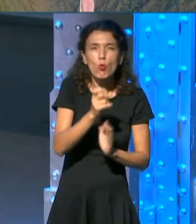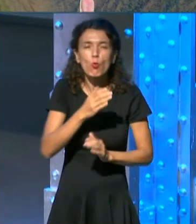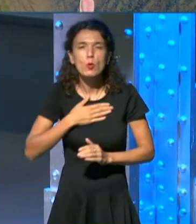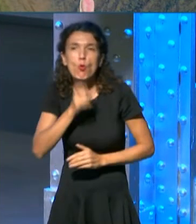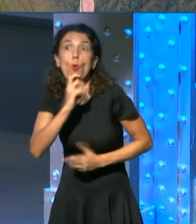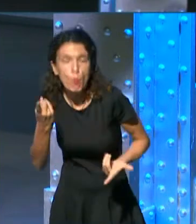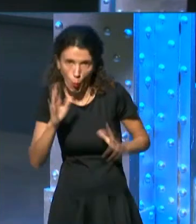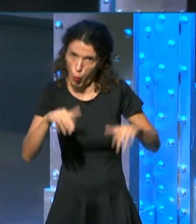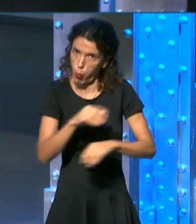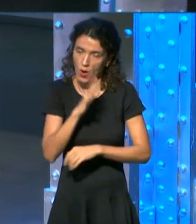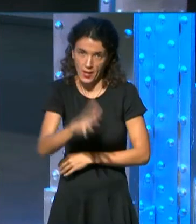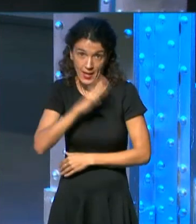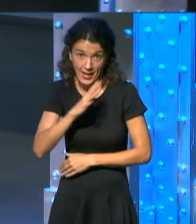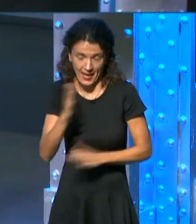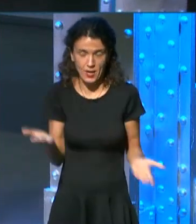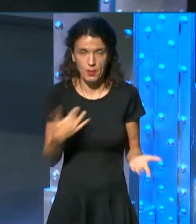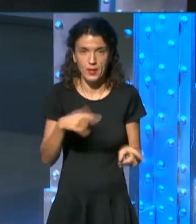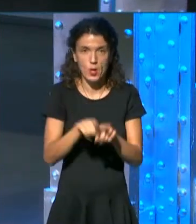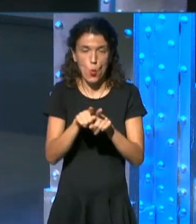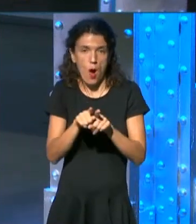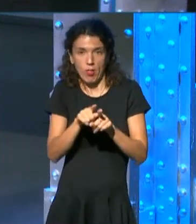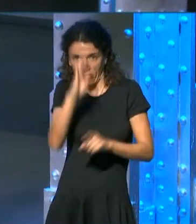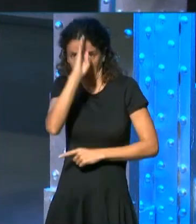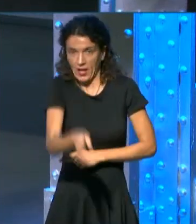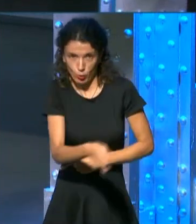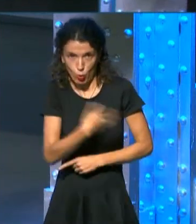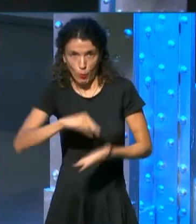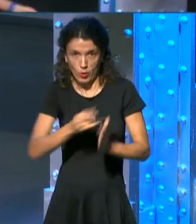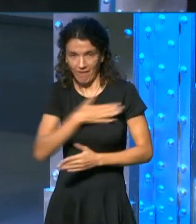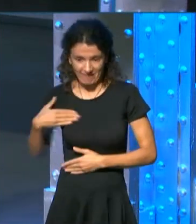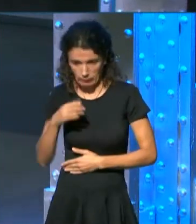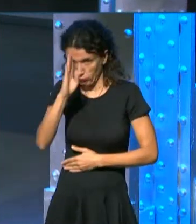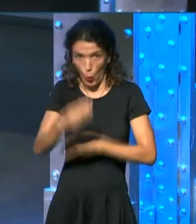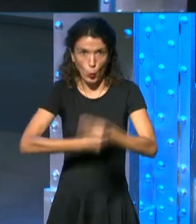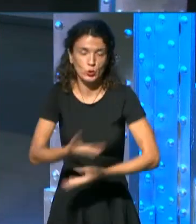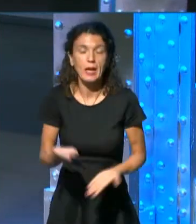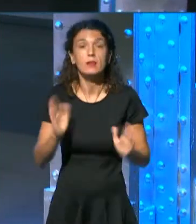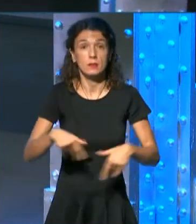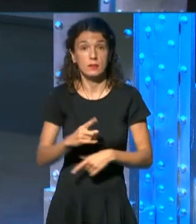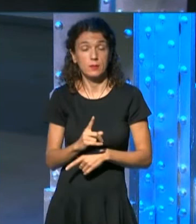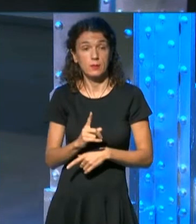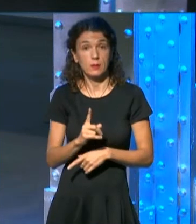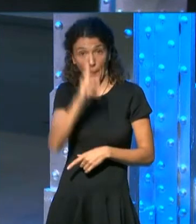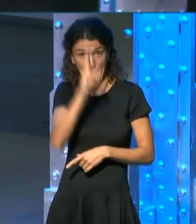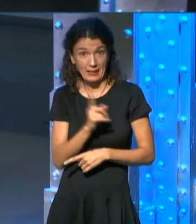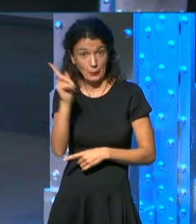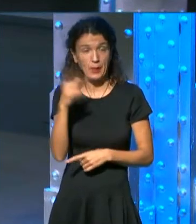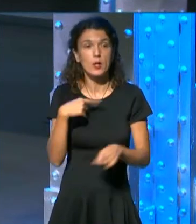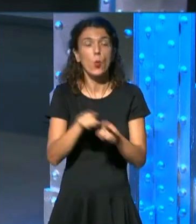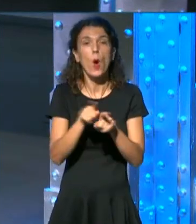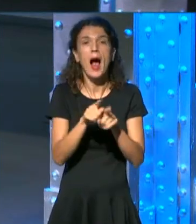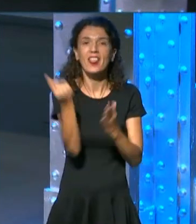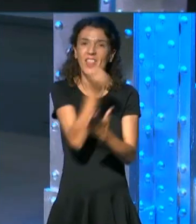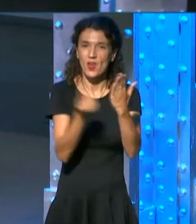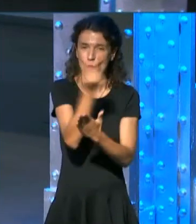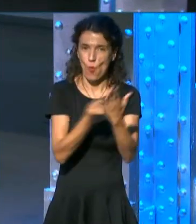Obviamente, como os podéis imaginar, me lancé de cabeza a utilizarlo en el proyecto, ¿vale? Y entonces aquí, bueno, tenéis un reporte